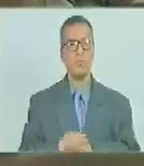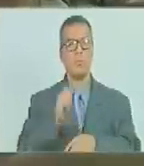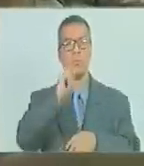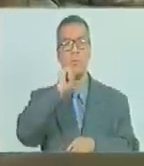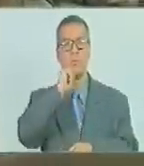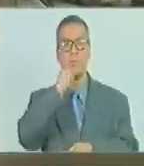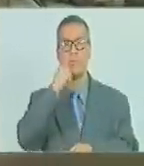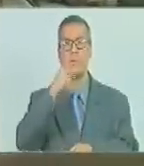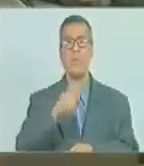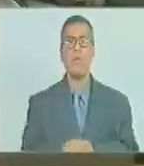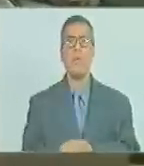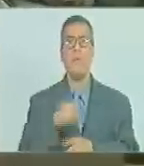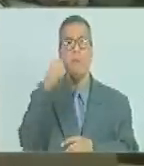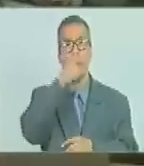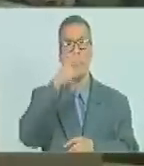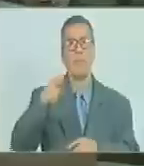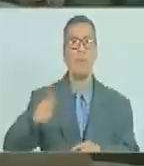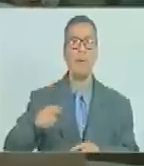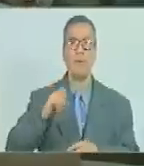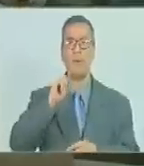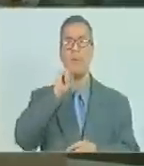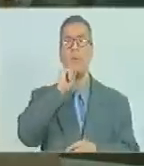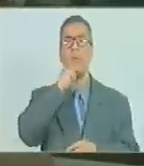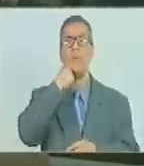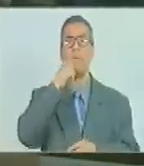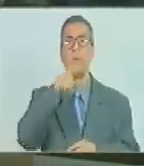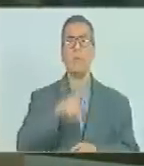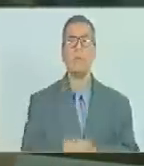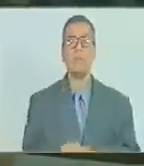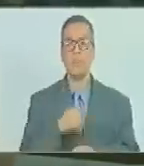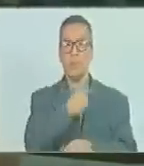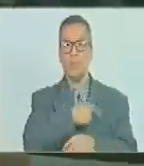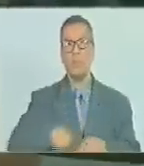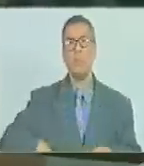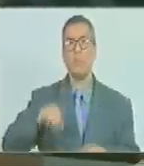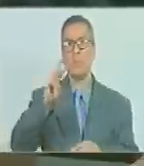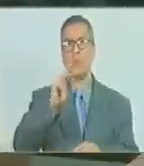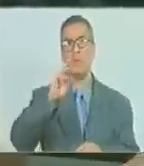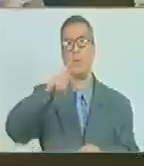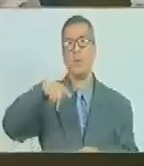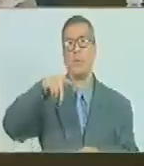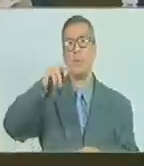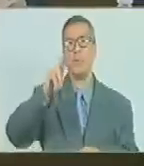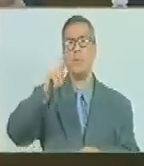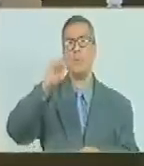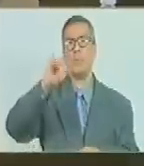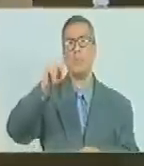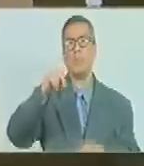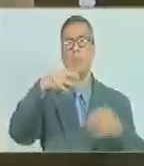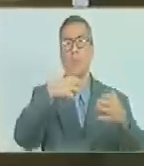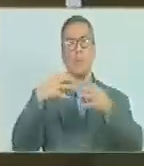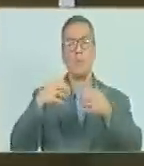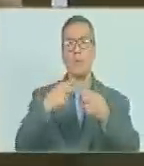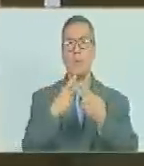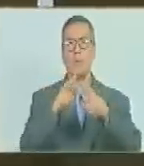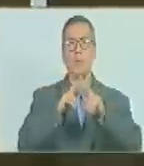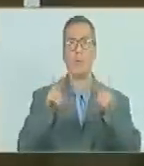Rusia, al pueblo de Rusia, al presidente Vladimir Putin, en esa batalla por la paz,